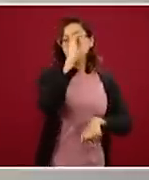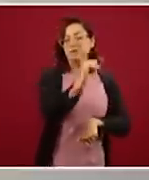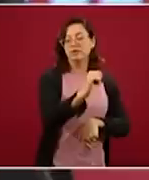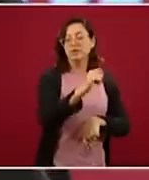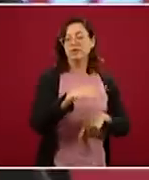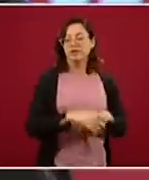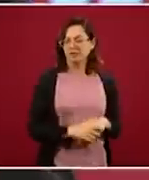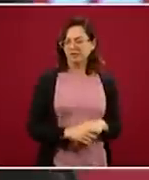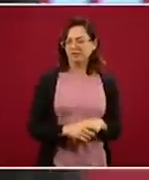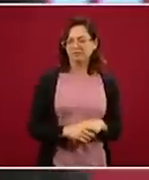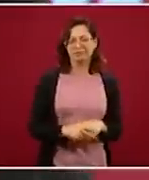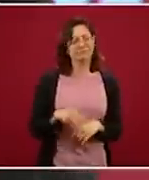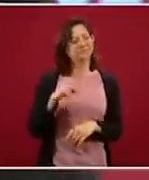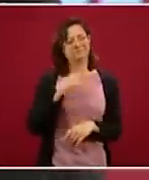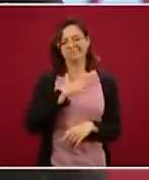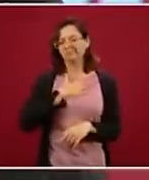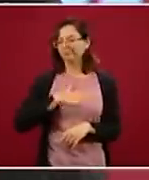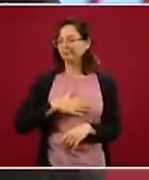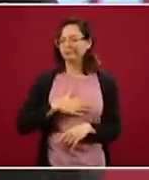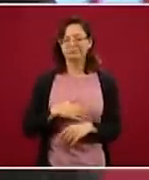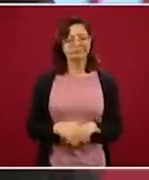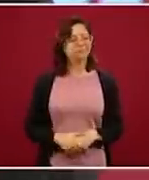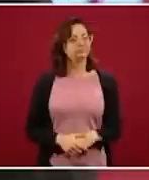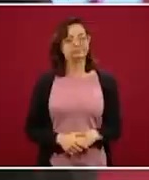no paguen los impuestos